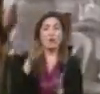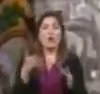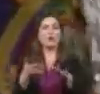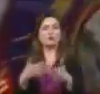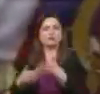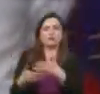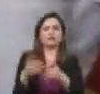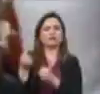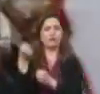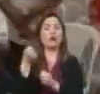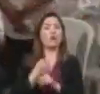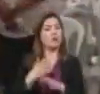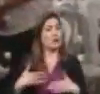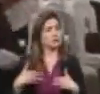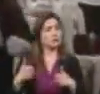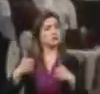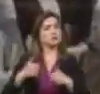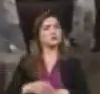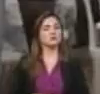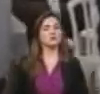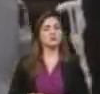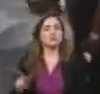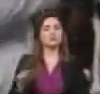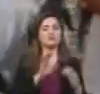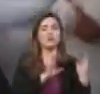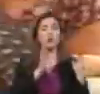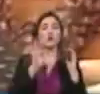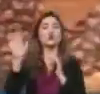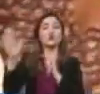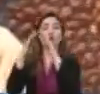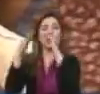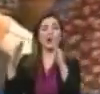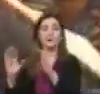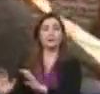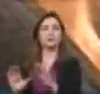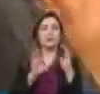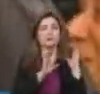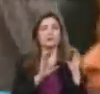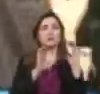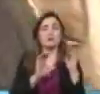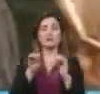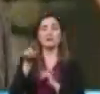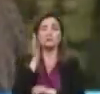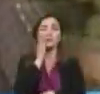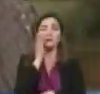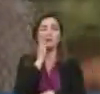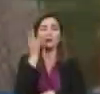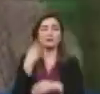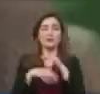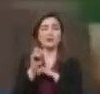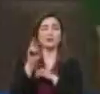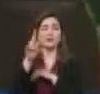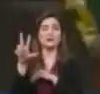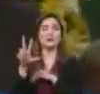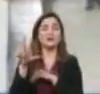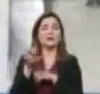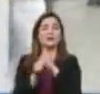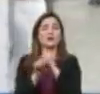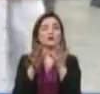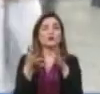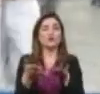de Marina con todos los honores retiraron el féretro de su casa. Su madre no podía ver cómo su hijo de solo 23 años se